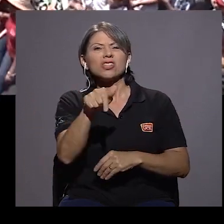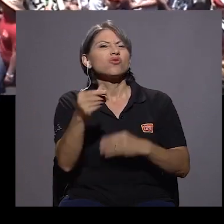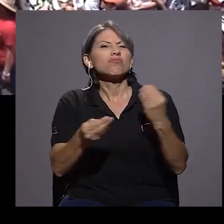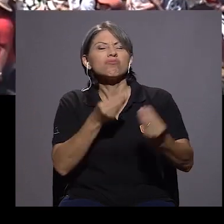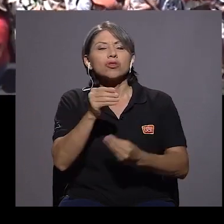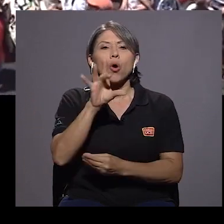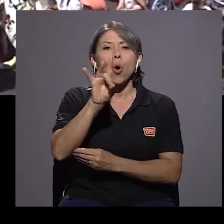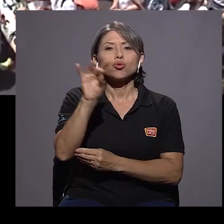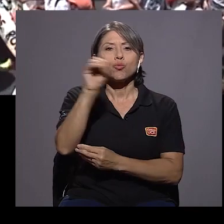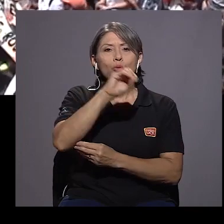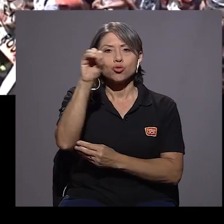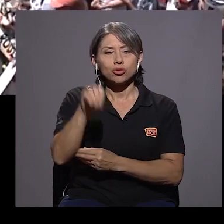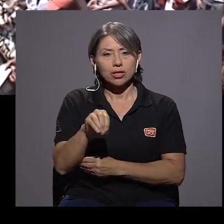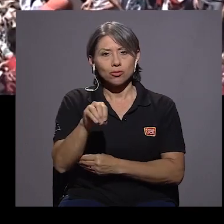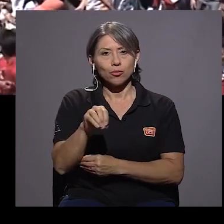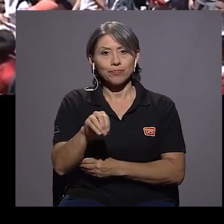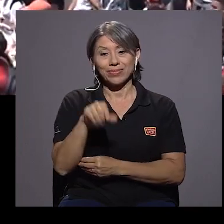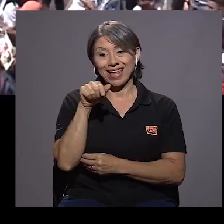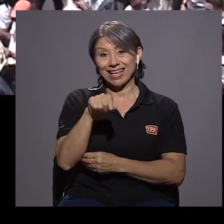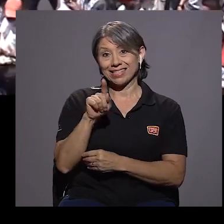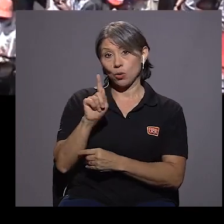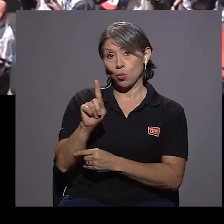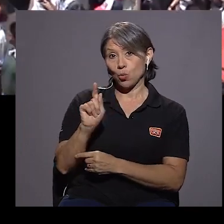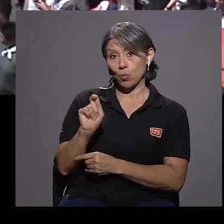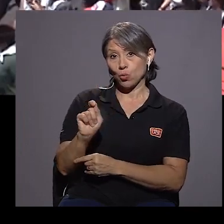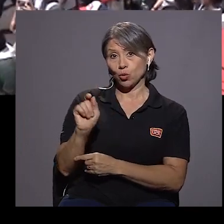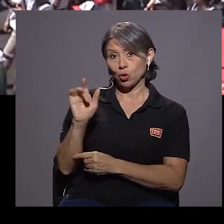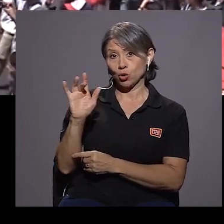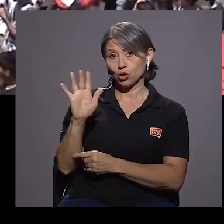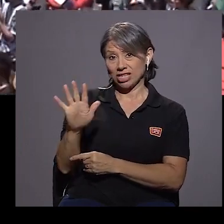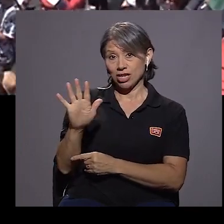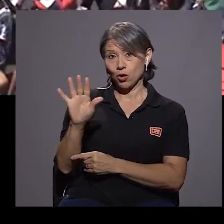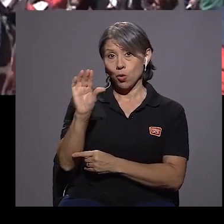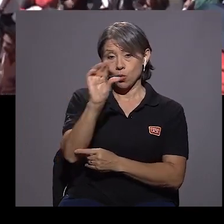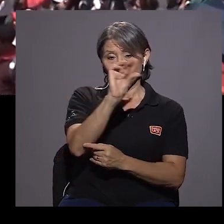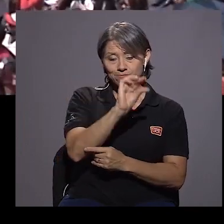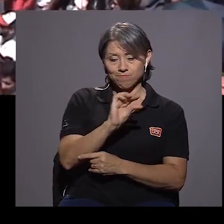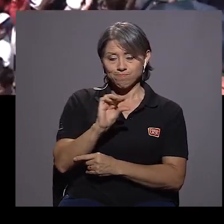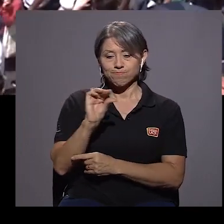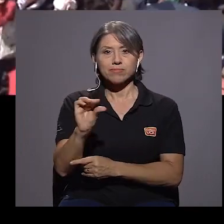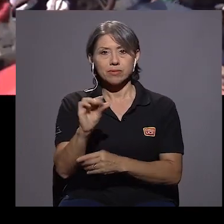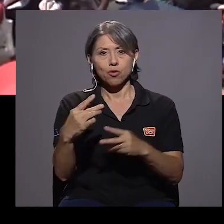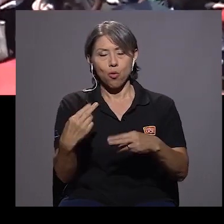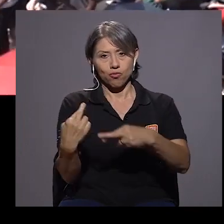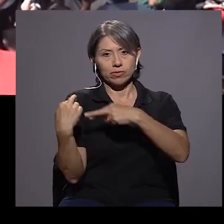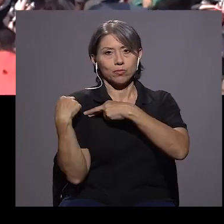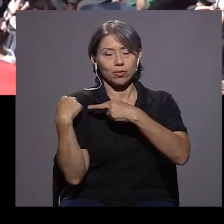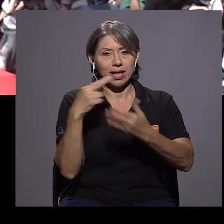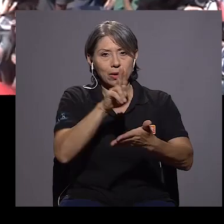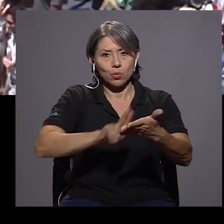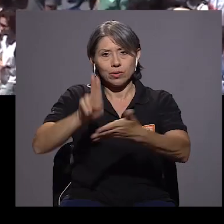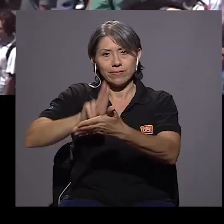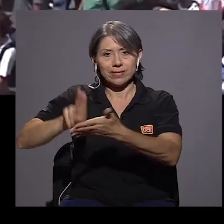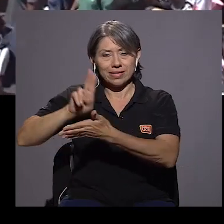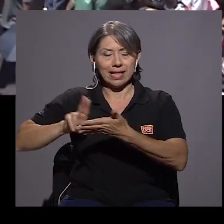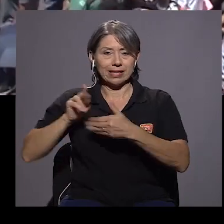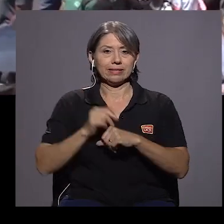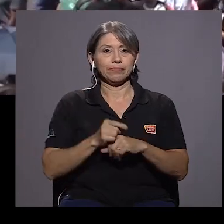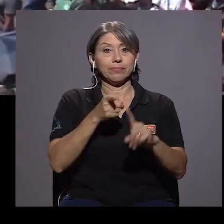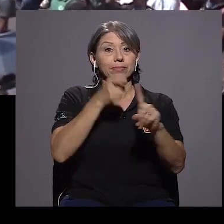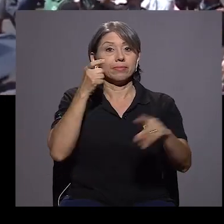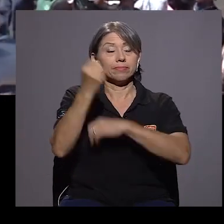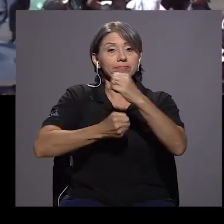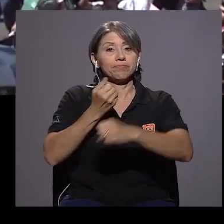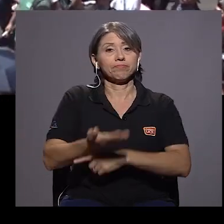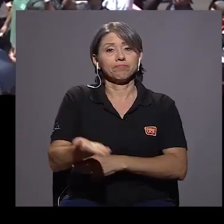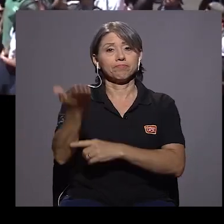general, que es un 8%. Entonces este 1.5 es el monto que le corresponde a las universidades.